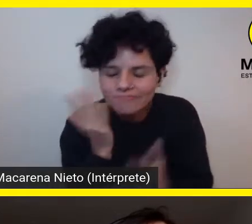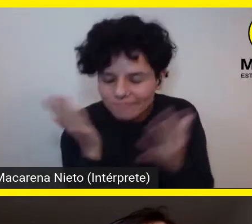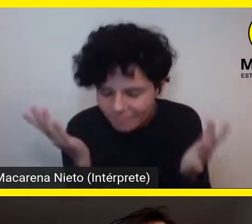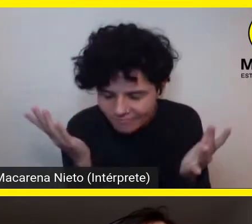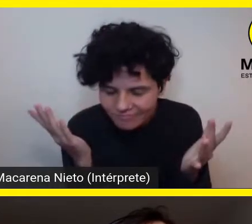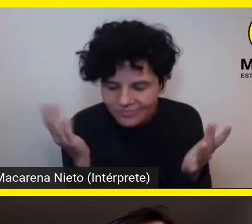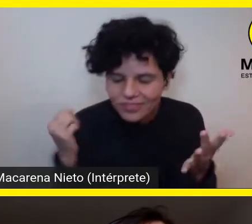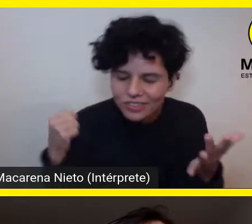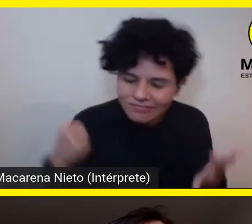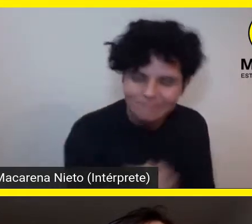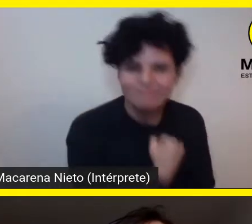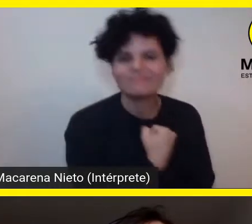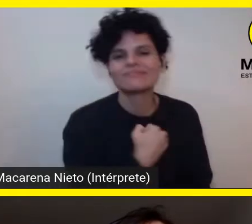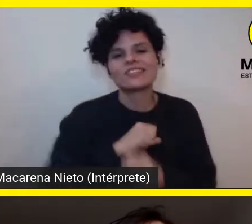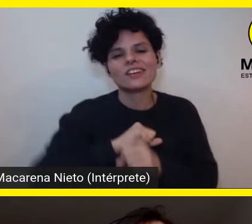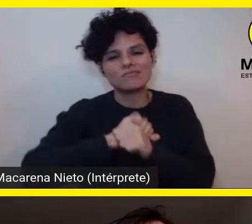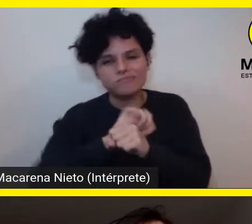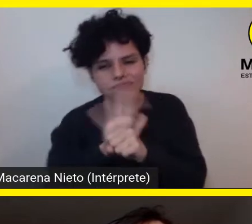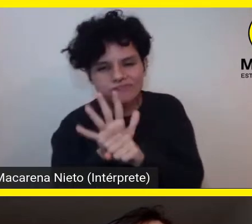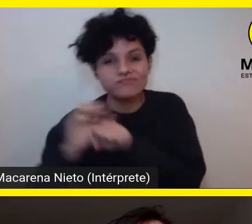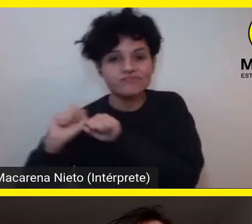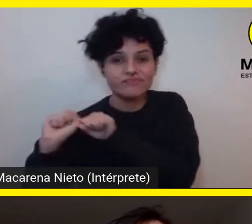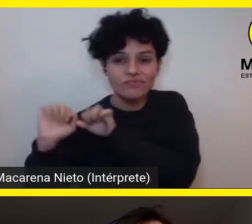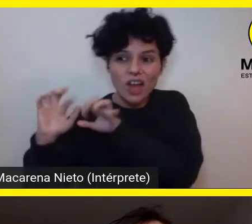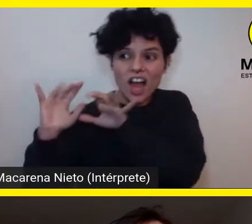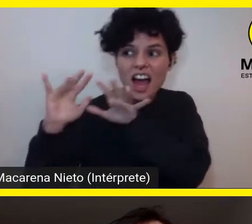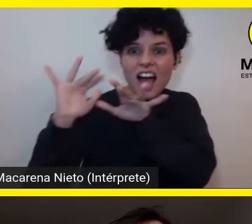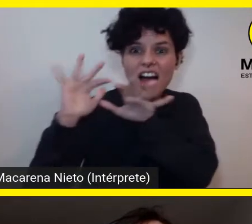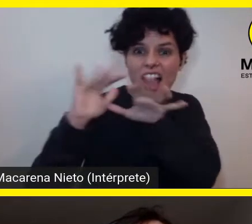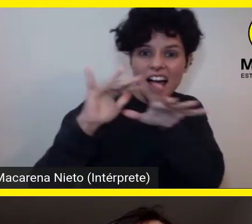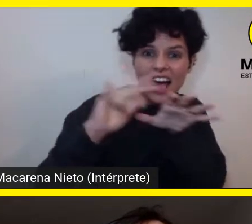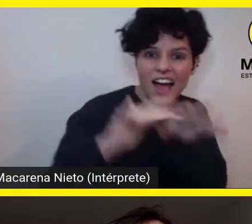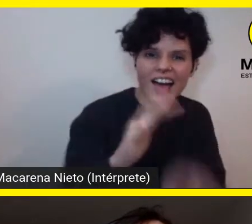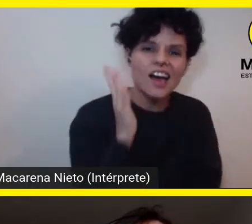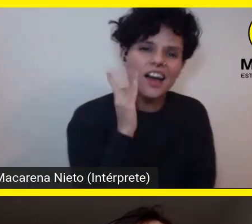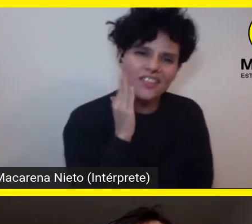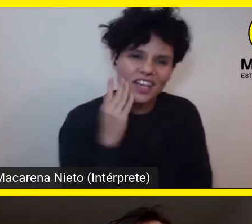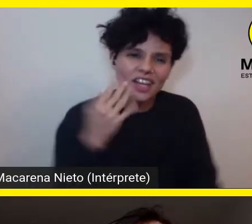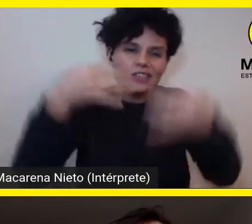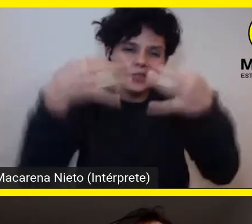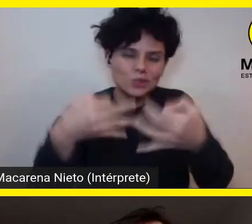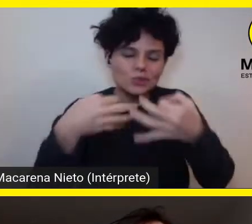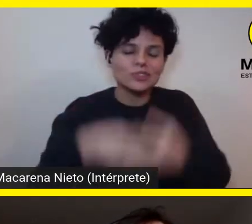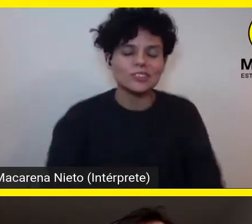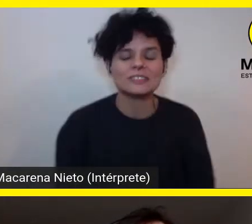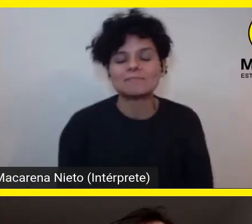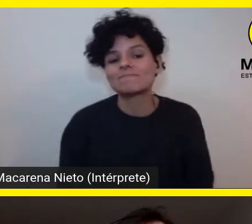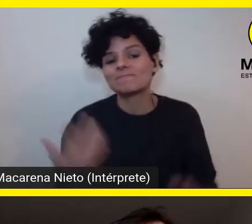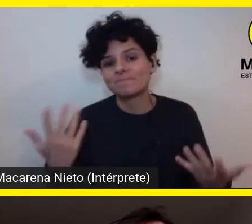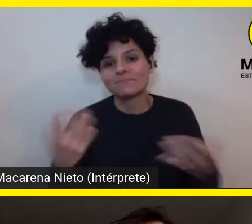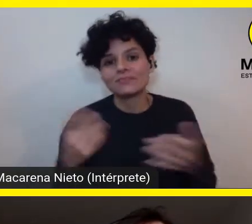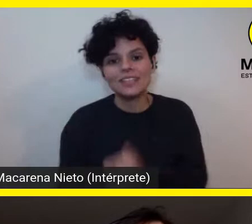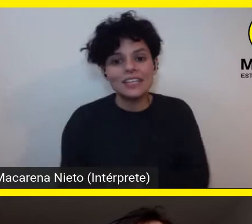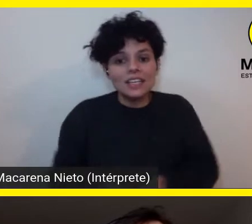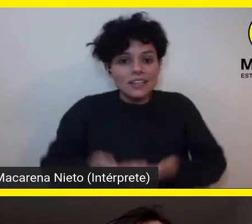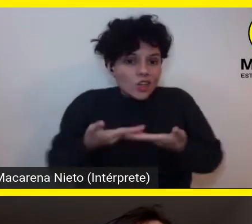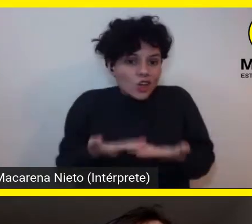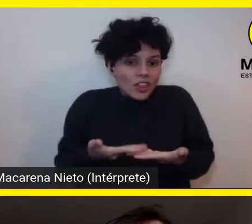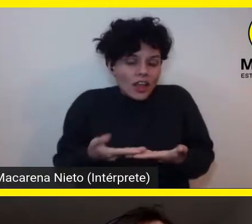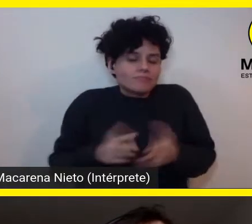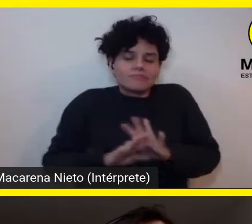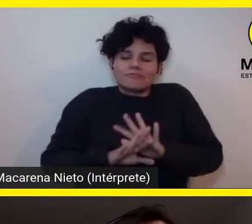digamos, la pandemia, no pudimos, y hoy día, en el marco de esa misma pandemia, es que la